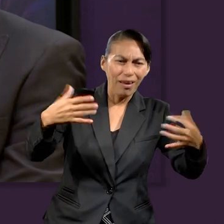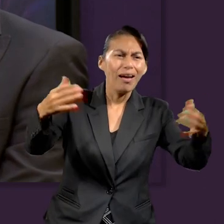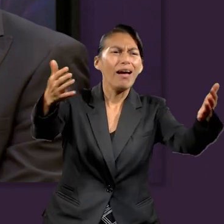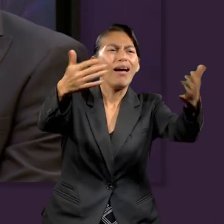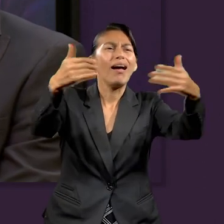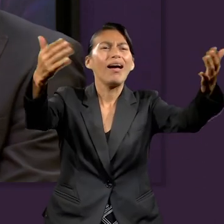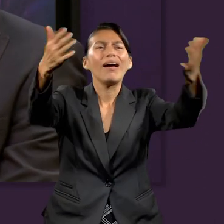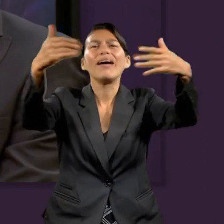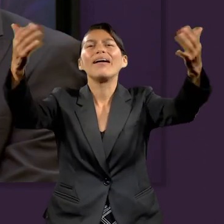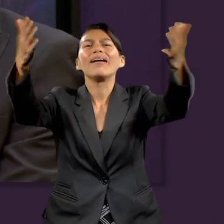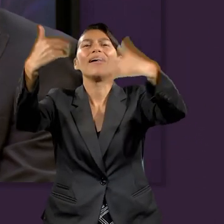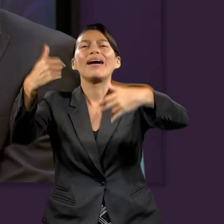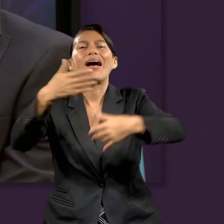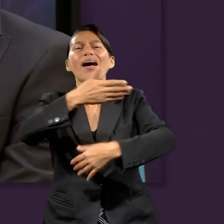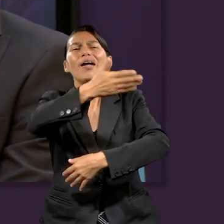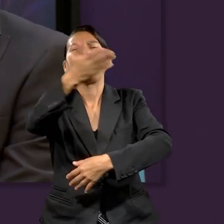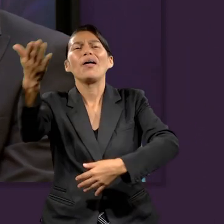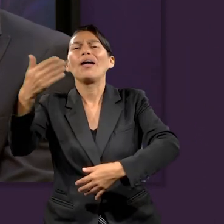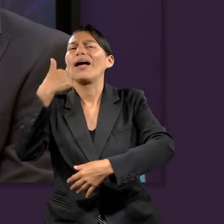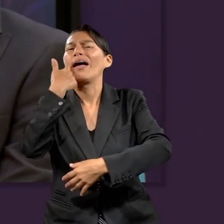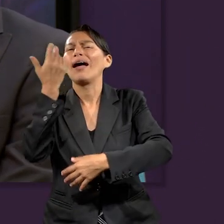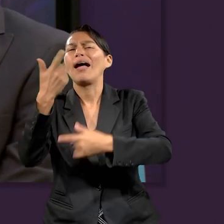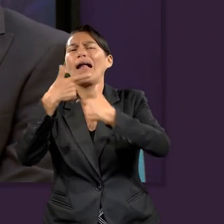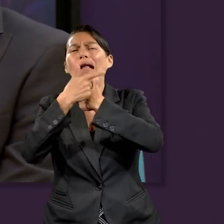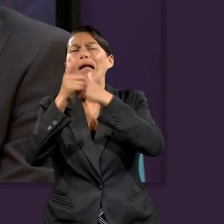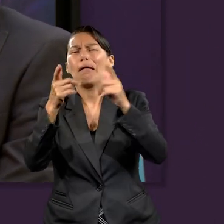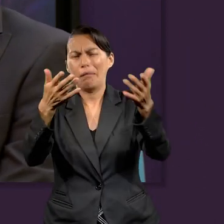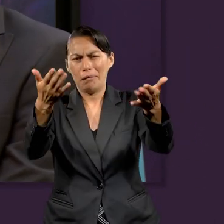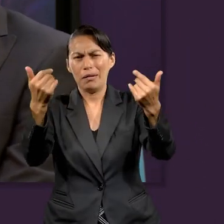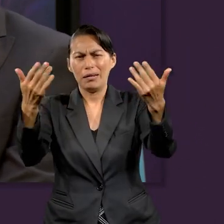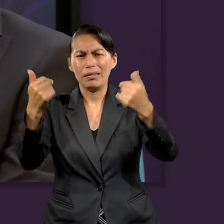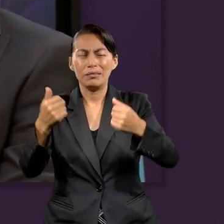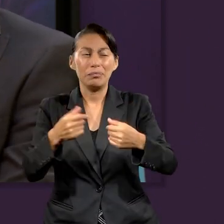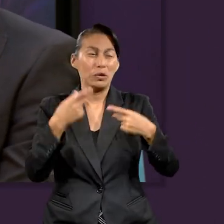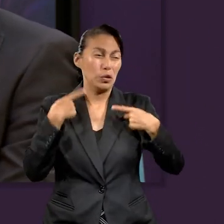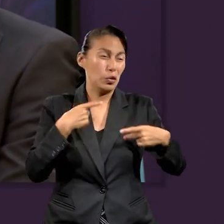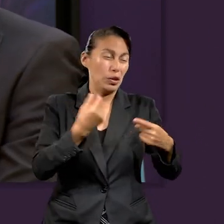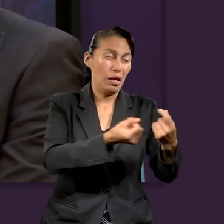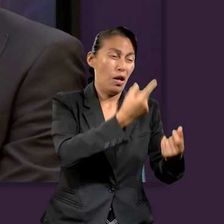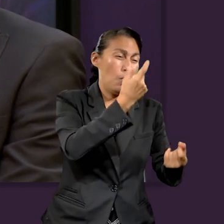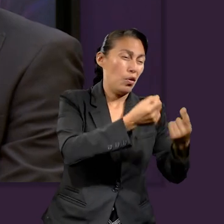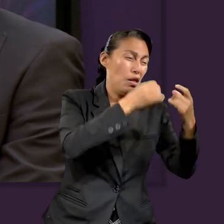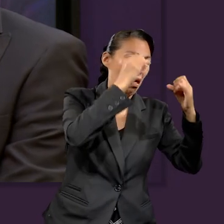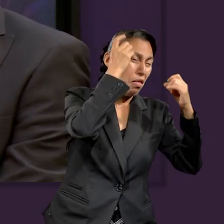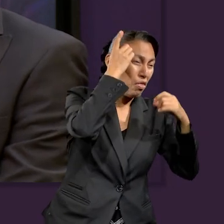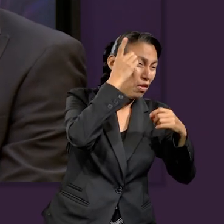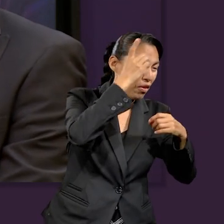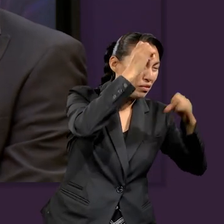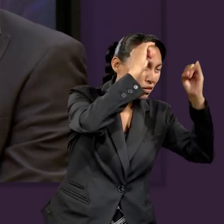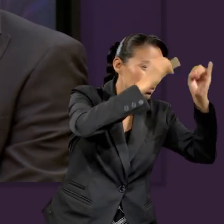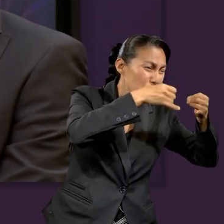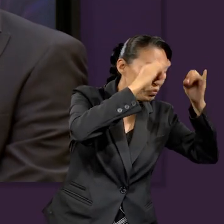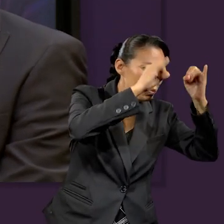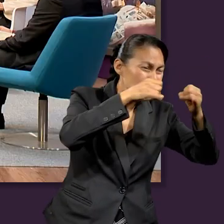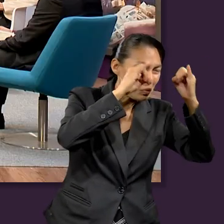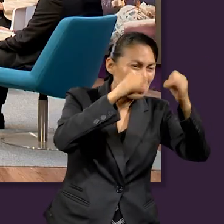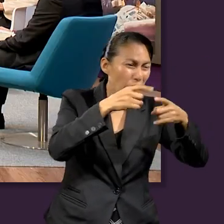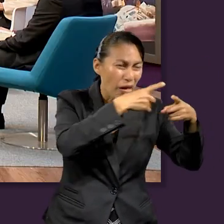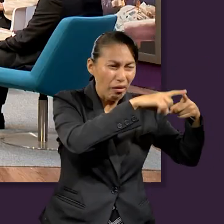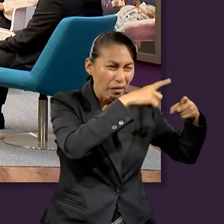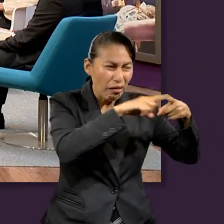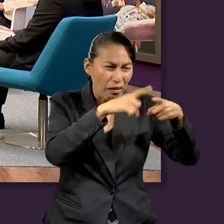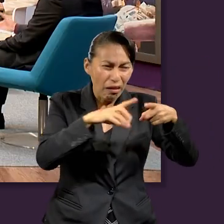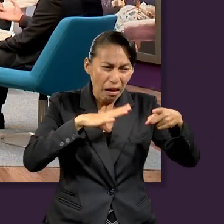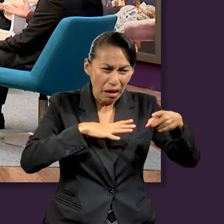para unir a muchas personas al cristianismo para que fuera aceptable para aquellos que están acostumbrados a adorar a muchos dioses. El